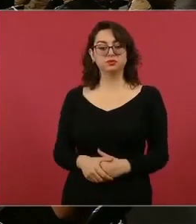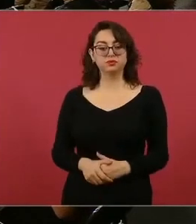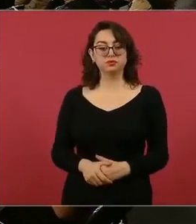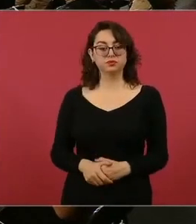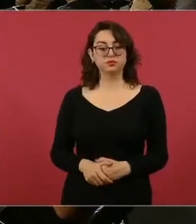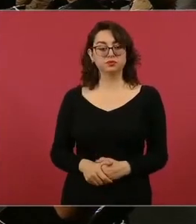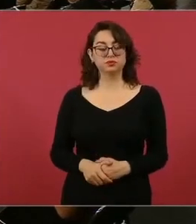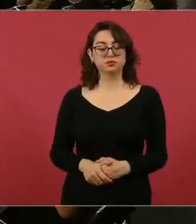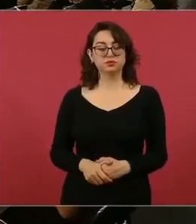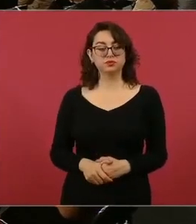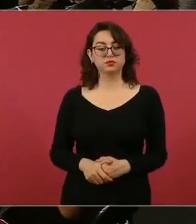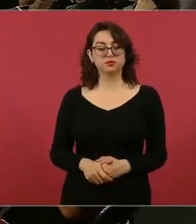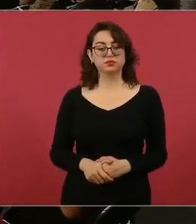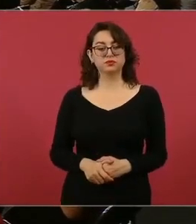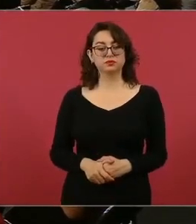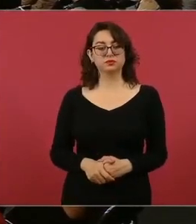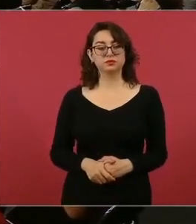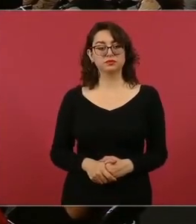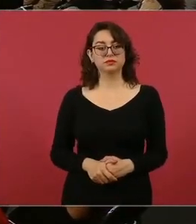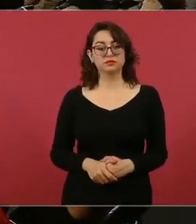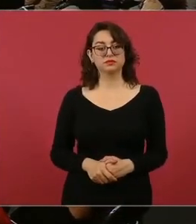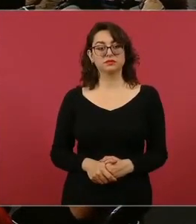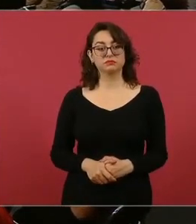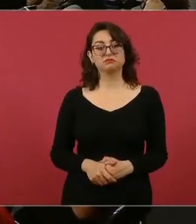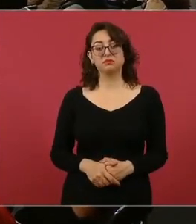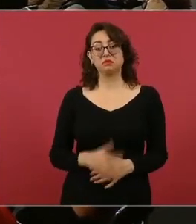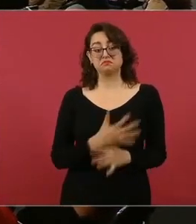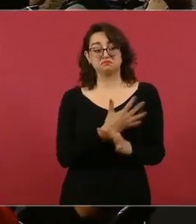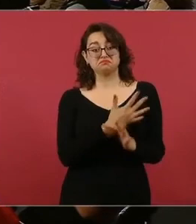Bueno, proporcionalmente una L hasta aquí.